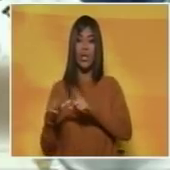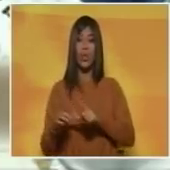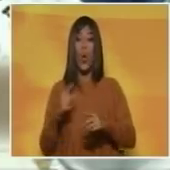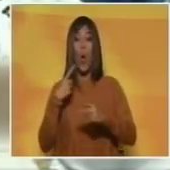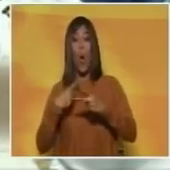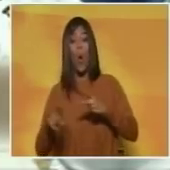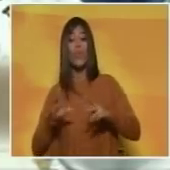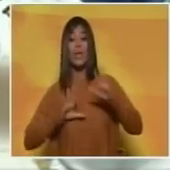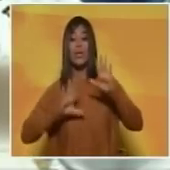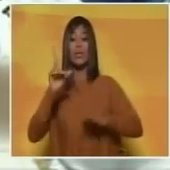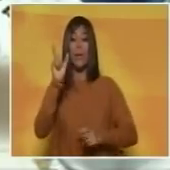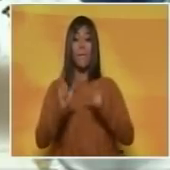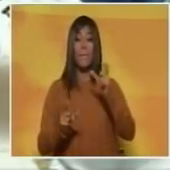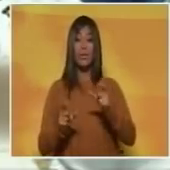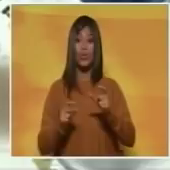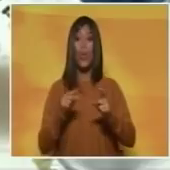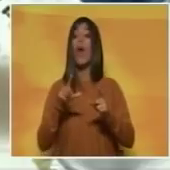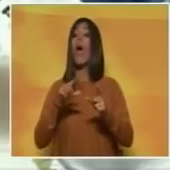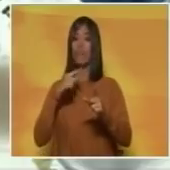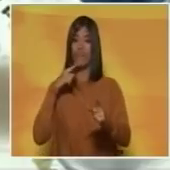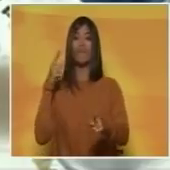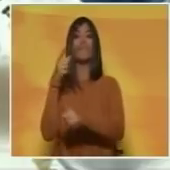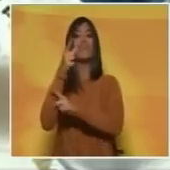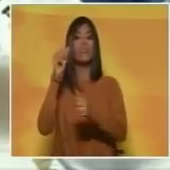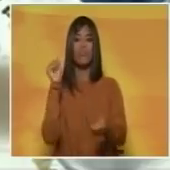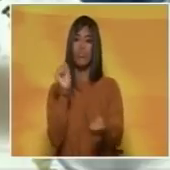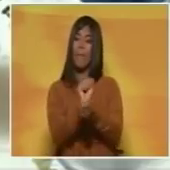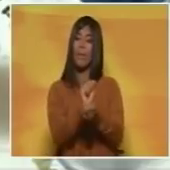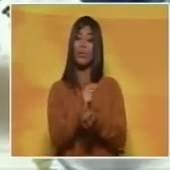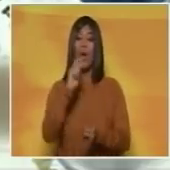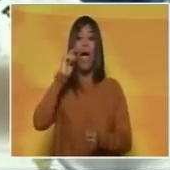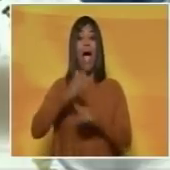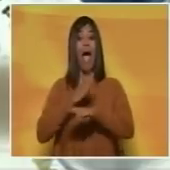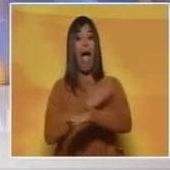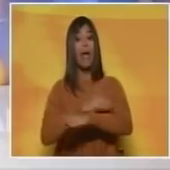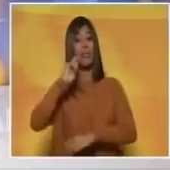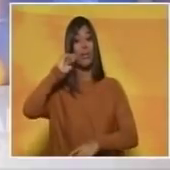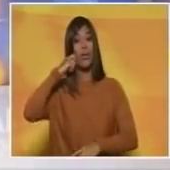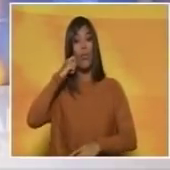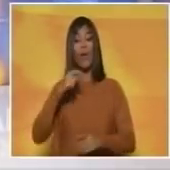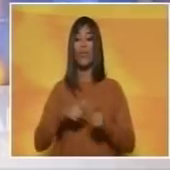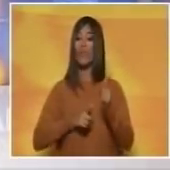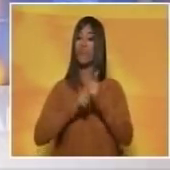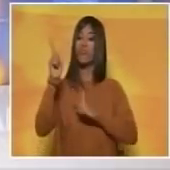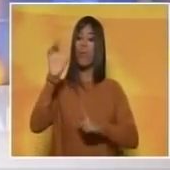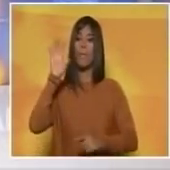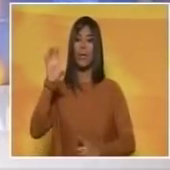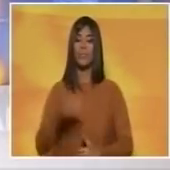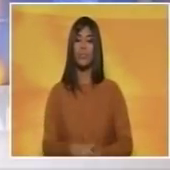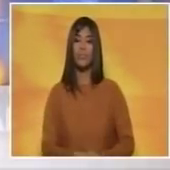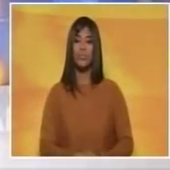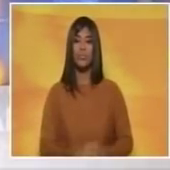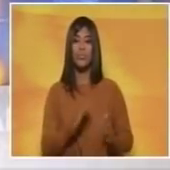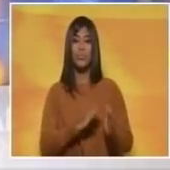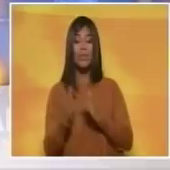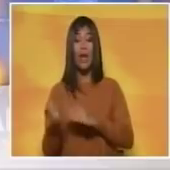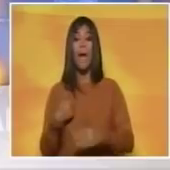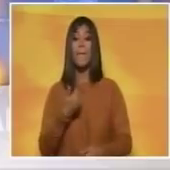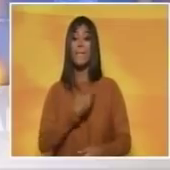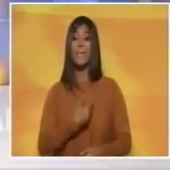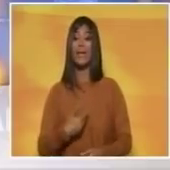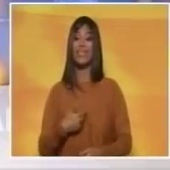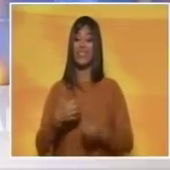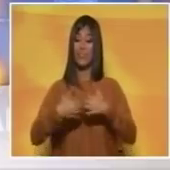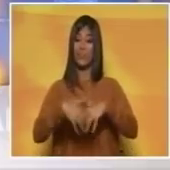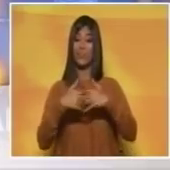15 personas con órdenes de aprehensión. Recordemos que algunas de ellas están fuera del país. El presidente de Conindustria,